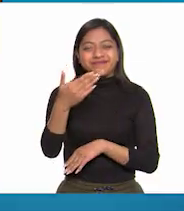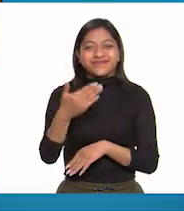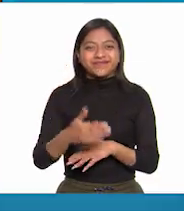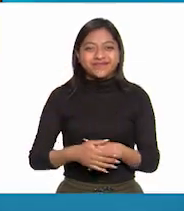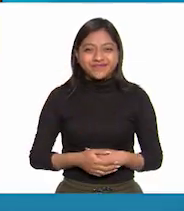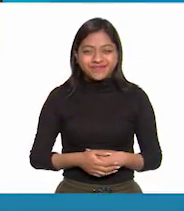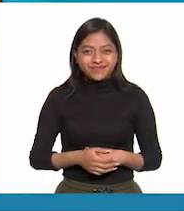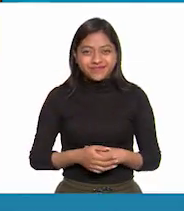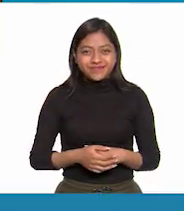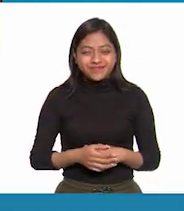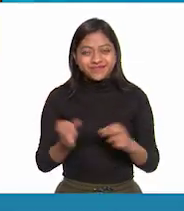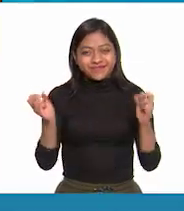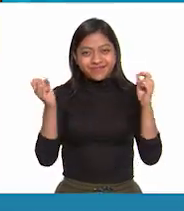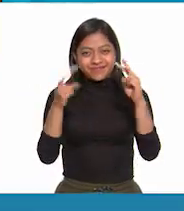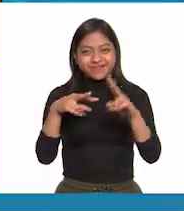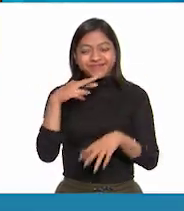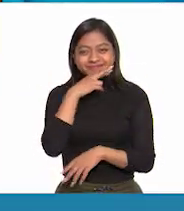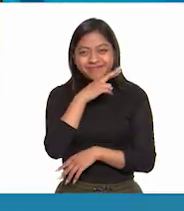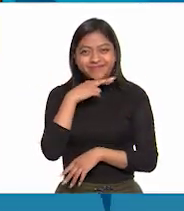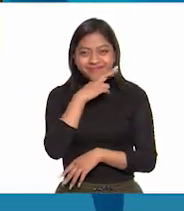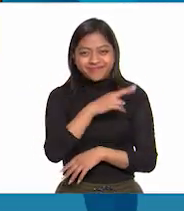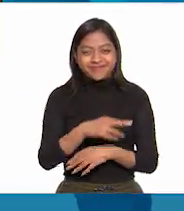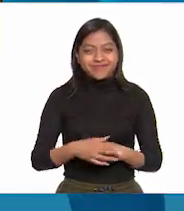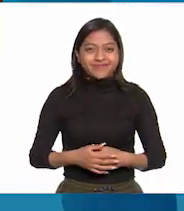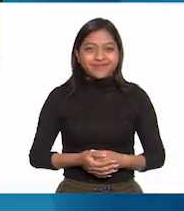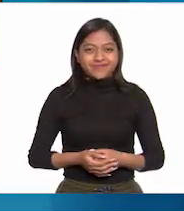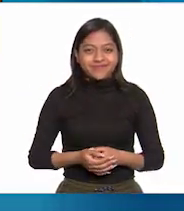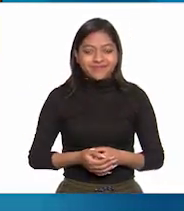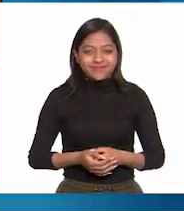bien! ¡Nos vemos pronto!